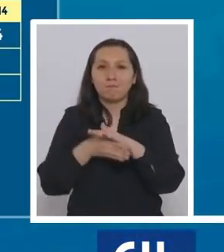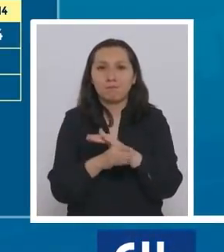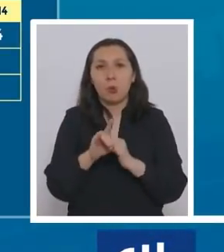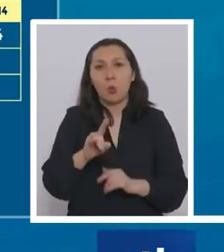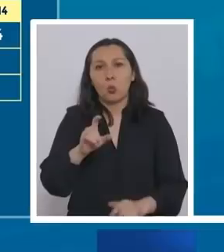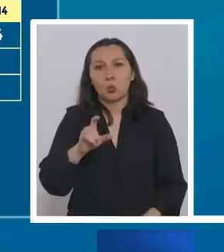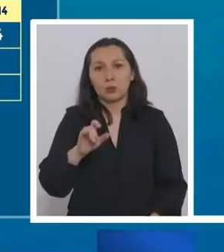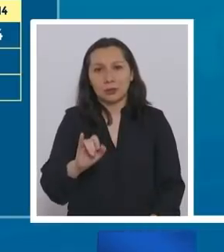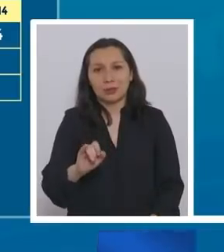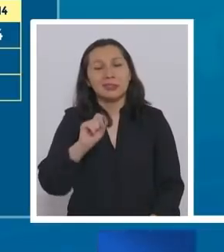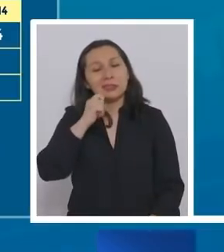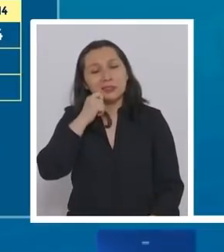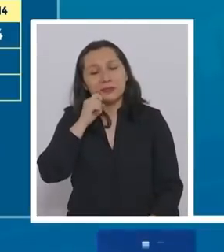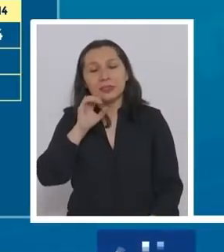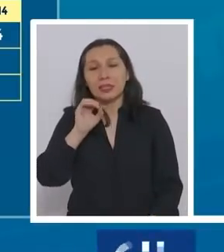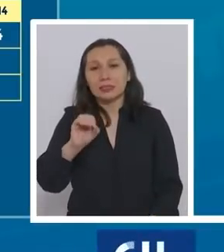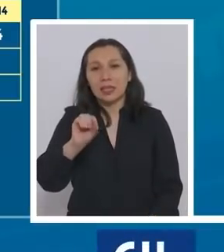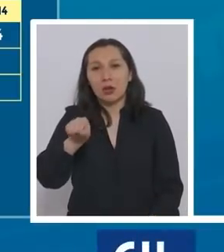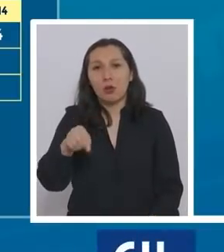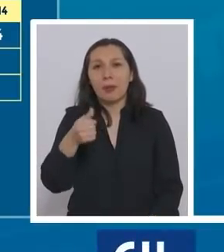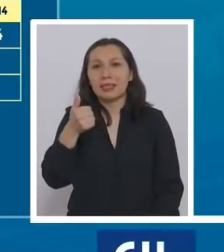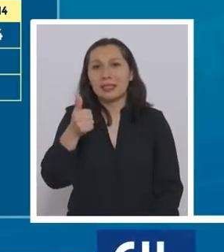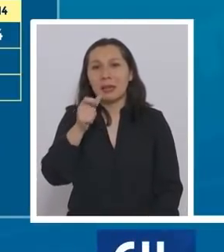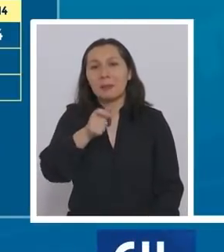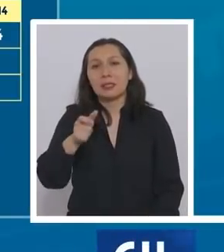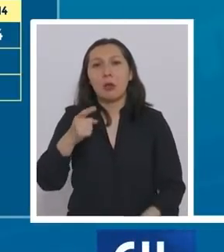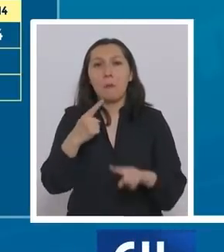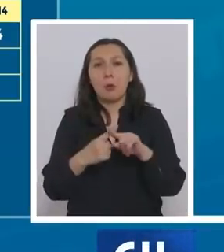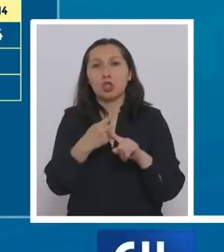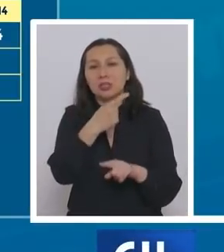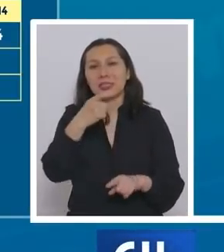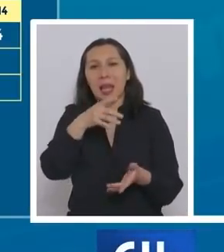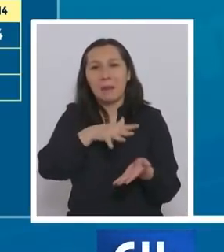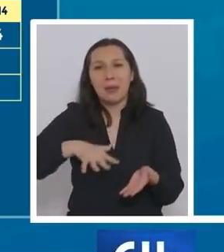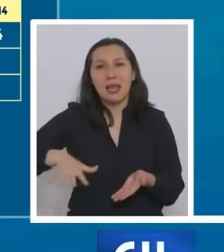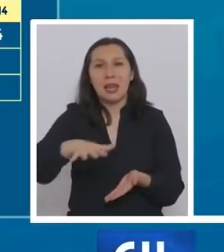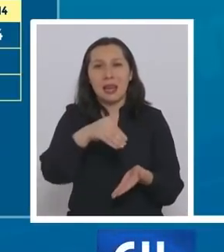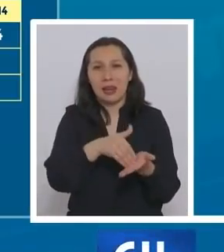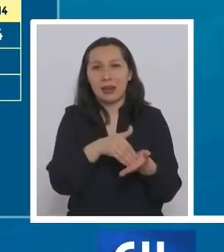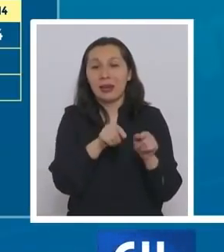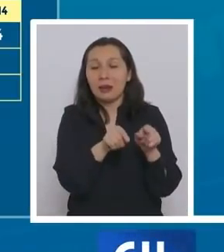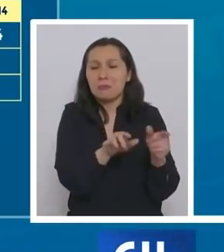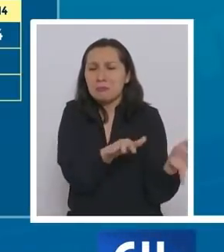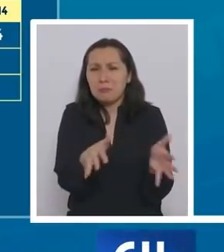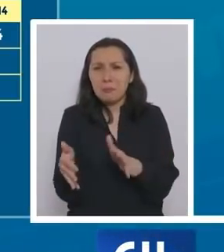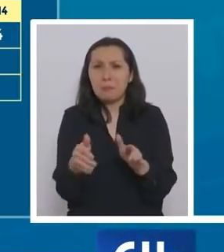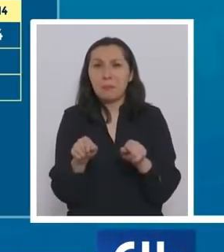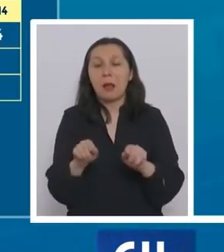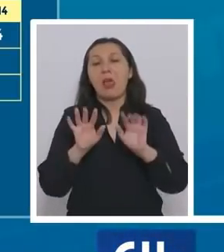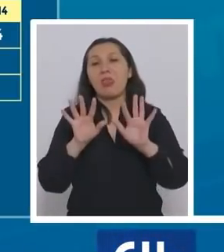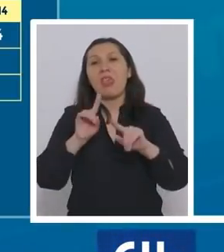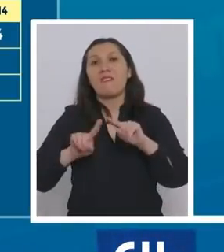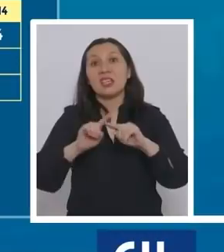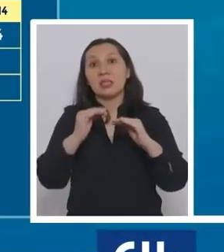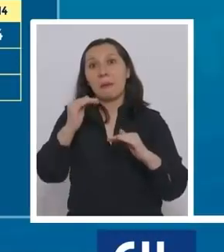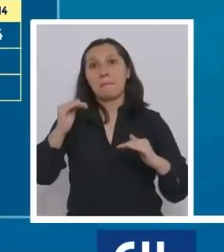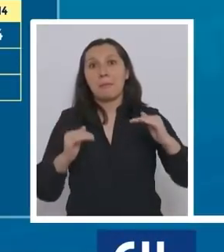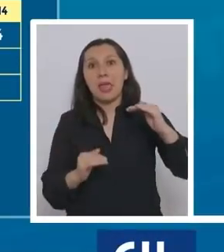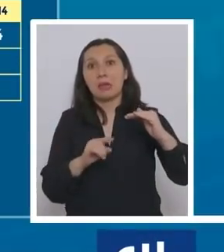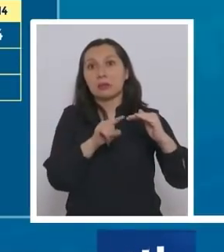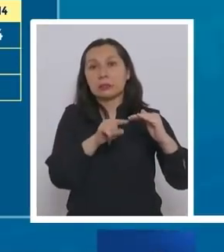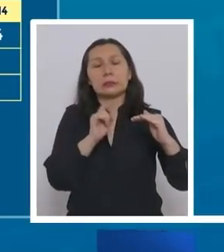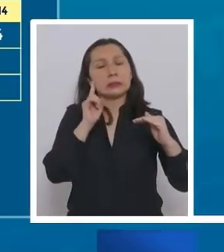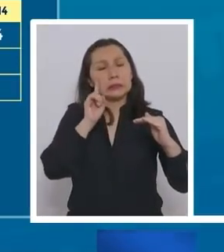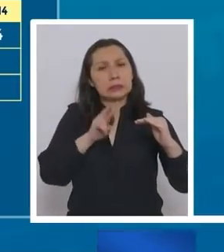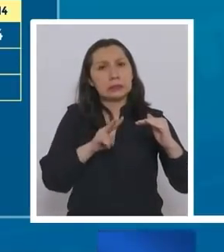Esto representa un 0,6 personas por cada 100.000 habitantes, lo que equivale aproximadamente a 10 veces menos que los no